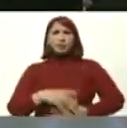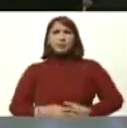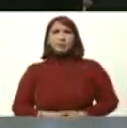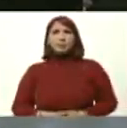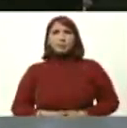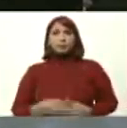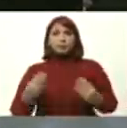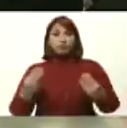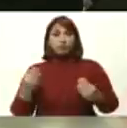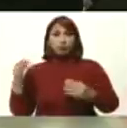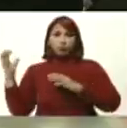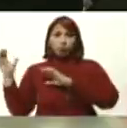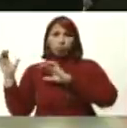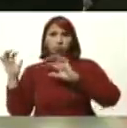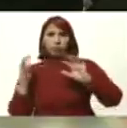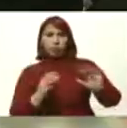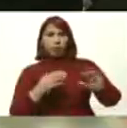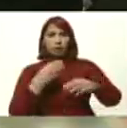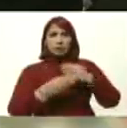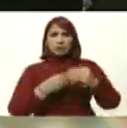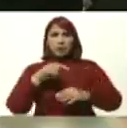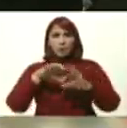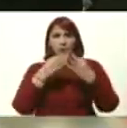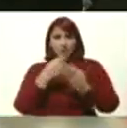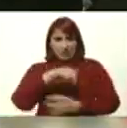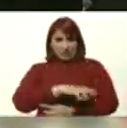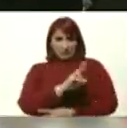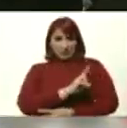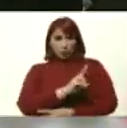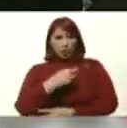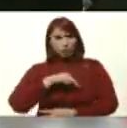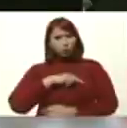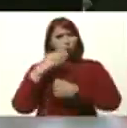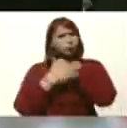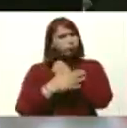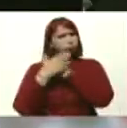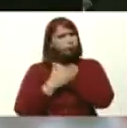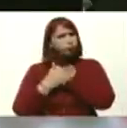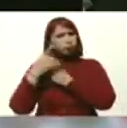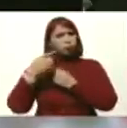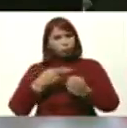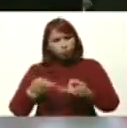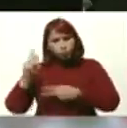Muchos chilenos y chilenas hicieron familia aquí y los tratamos con amor.